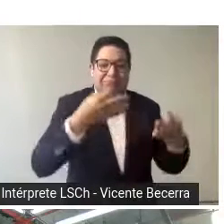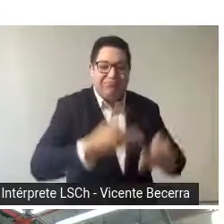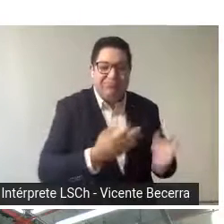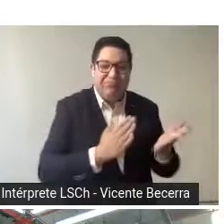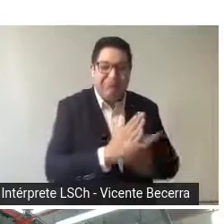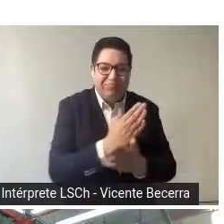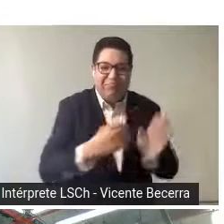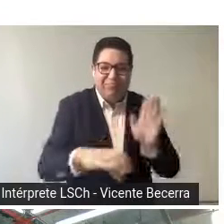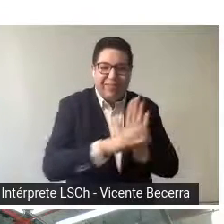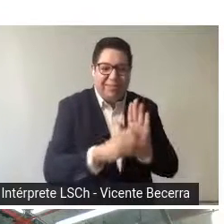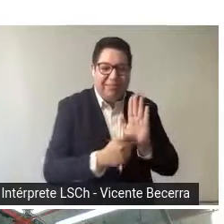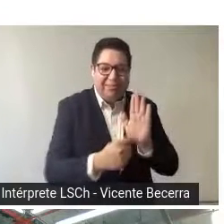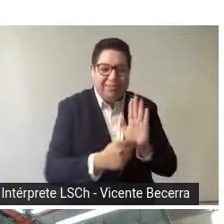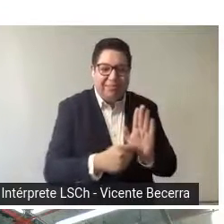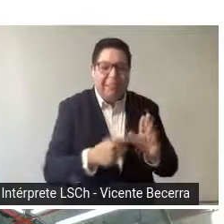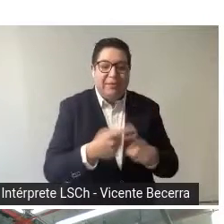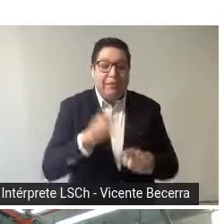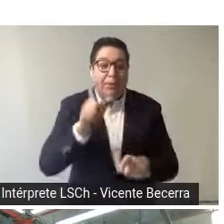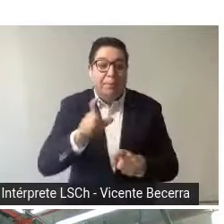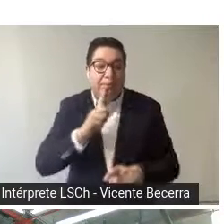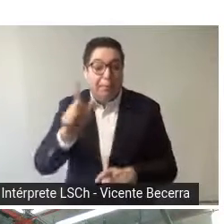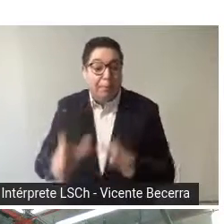Constitucional. Aquí no había